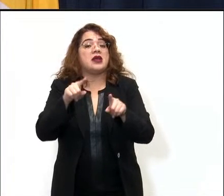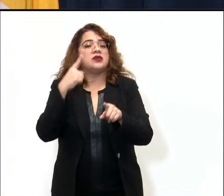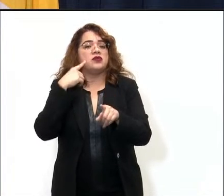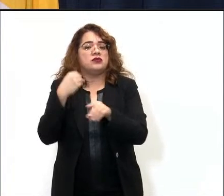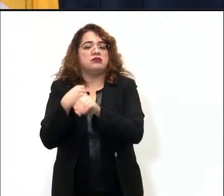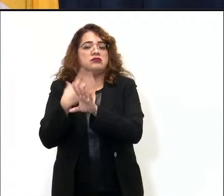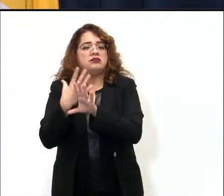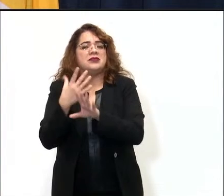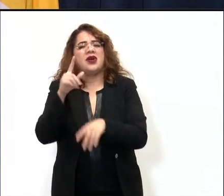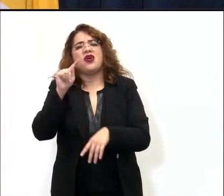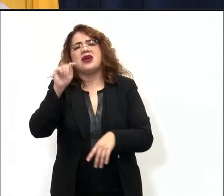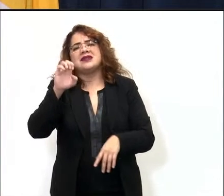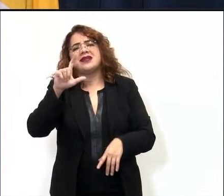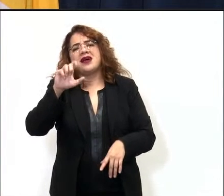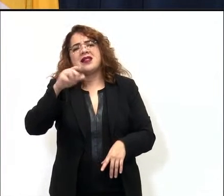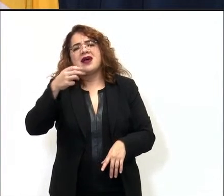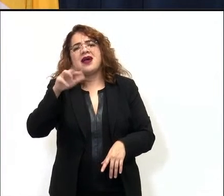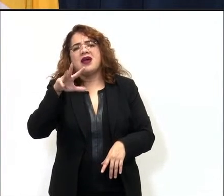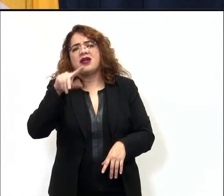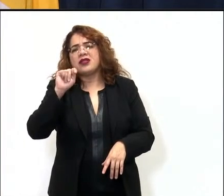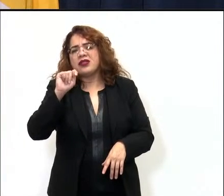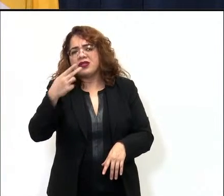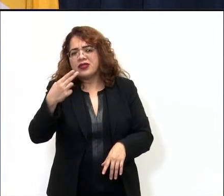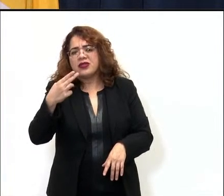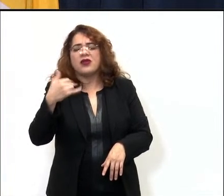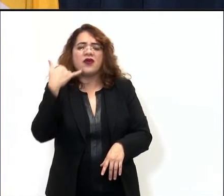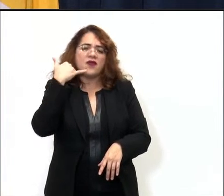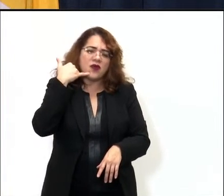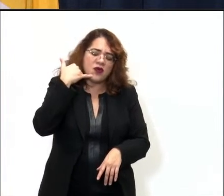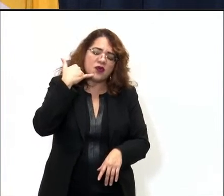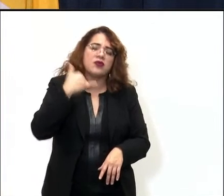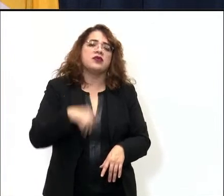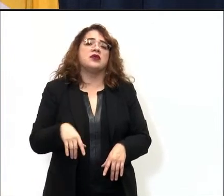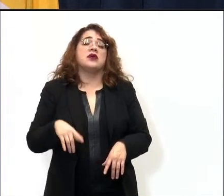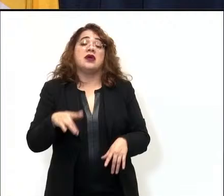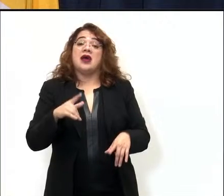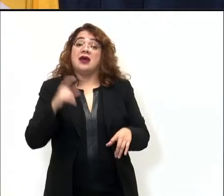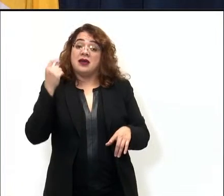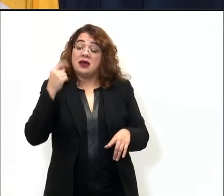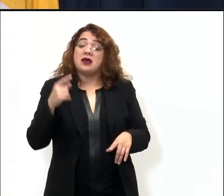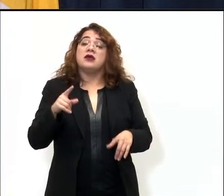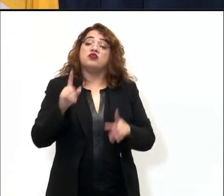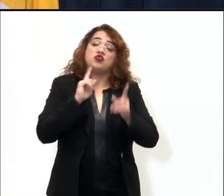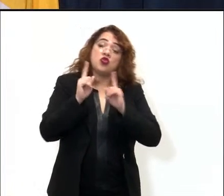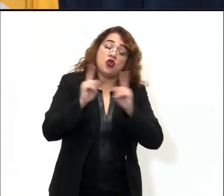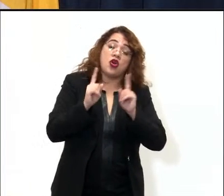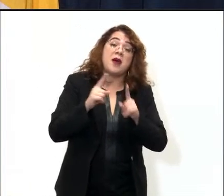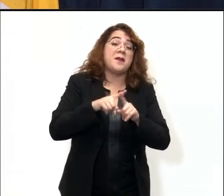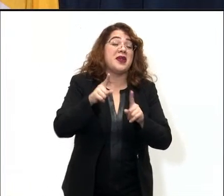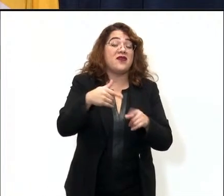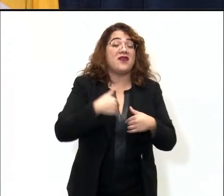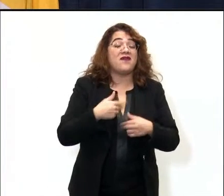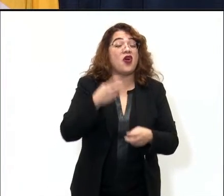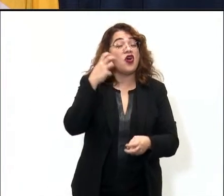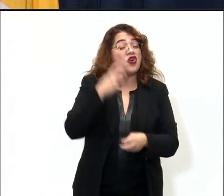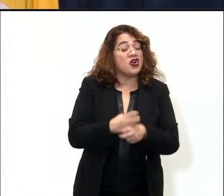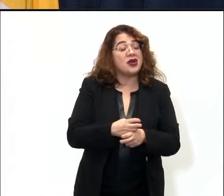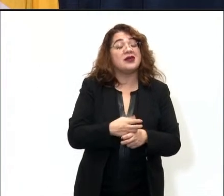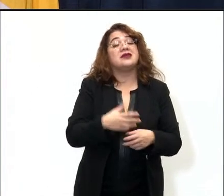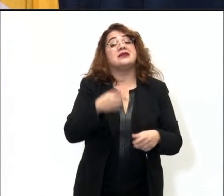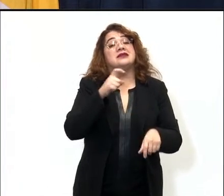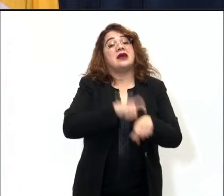siempre, llame al 911 a la primera señal de una emergencia que incluye dificultad para